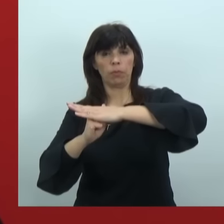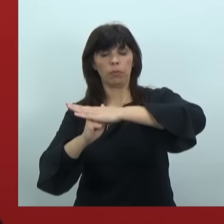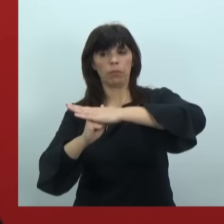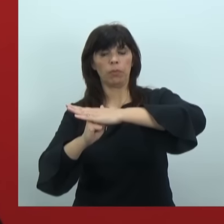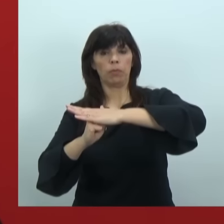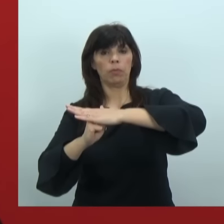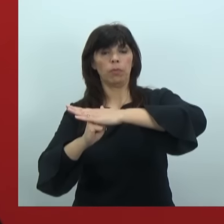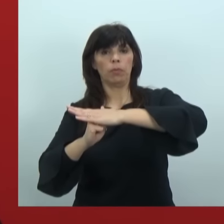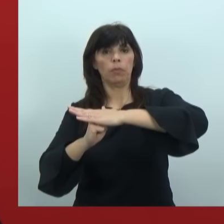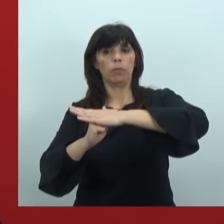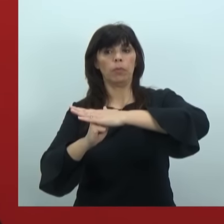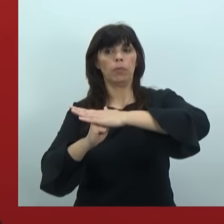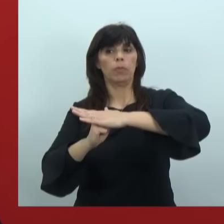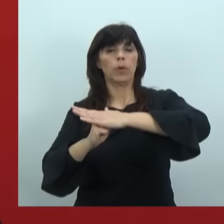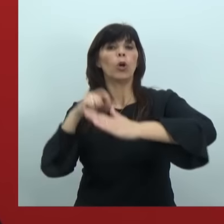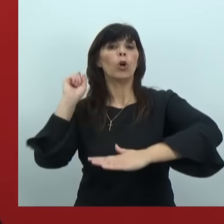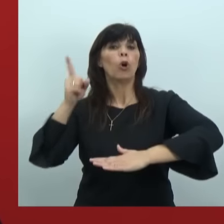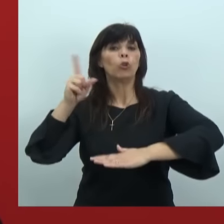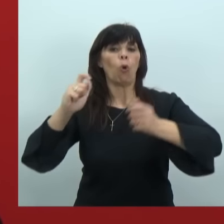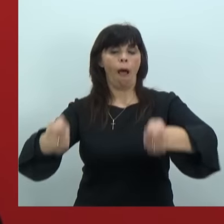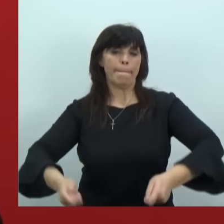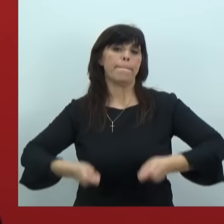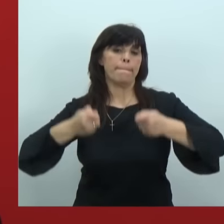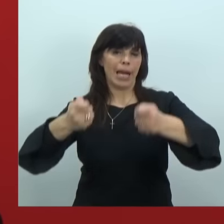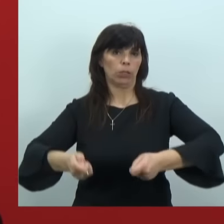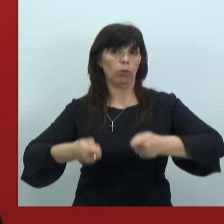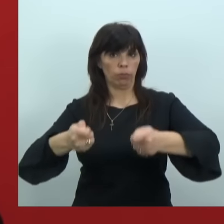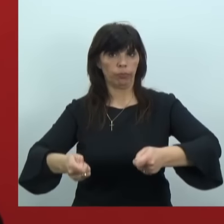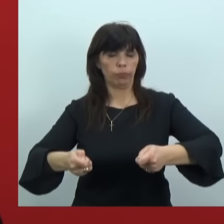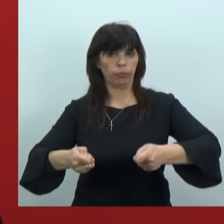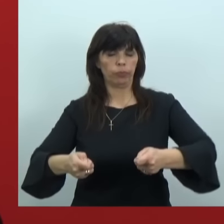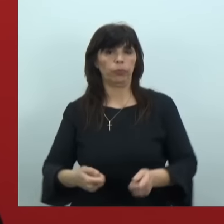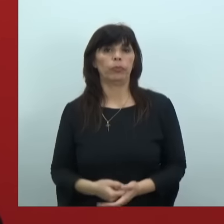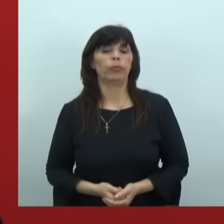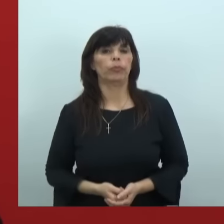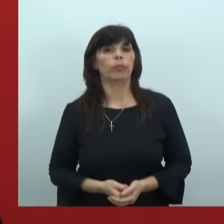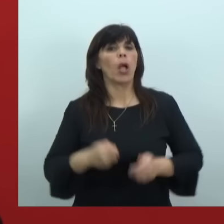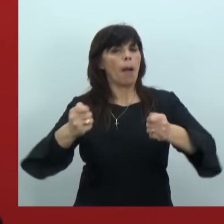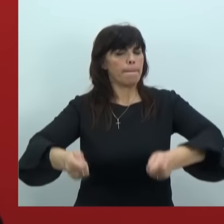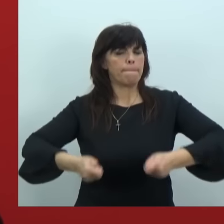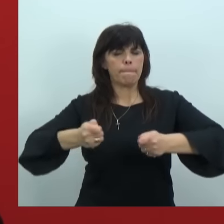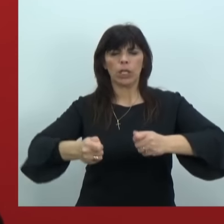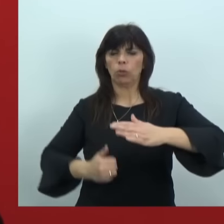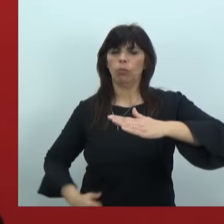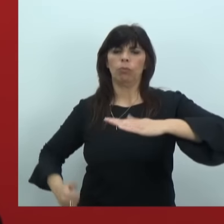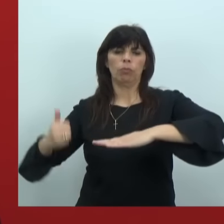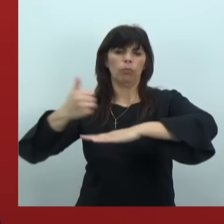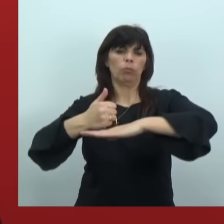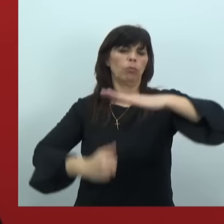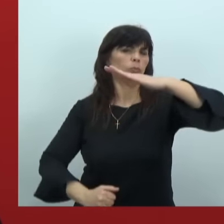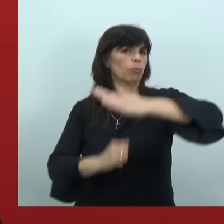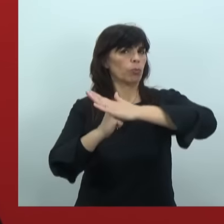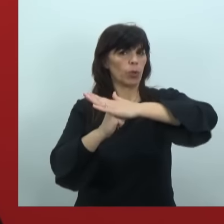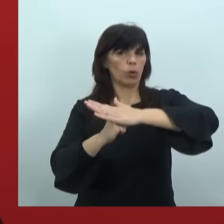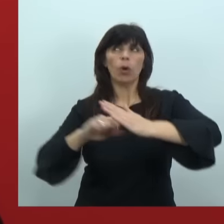es la autoridad del pastor. El pastor tiene la autoridad máxima puesta por